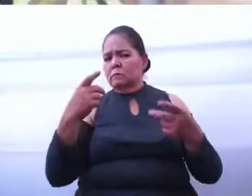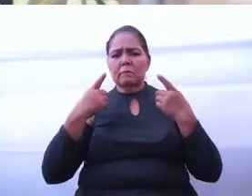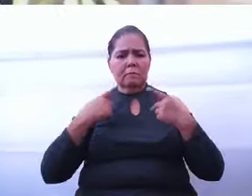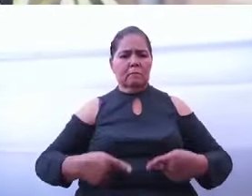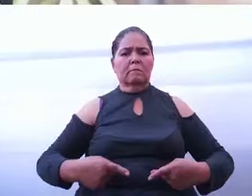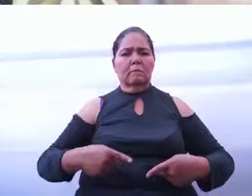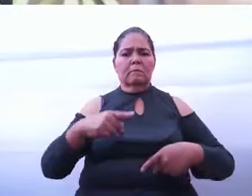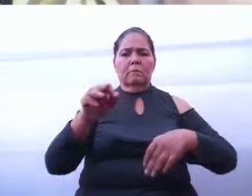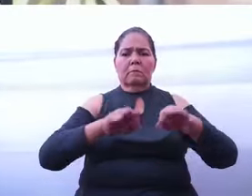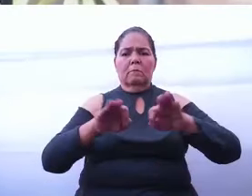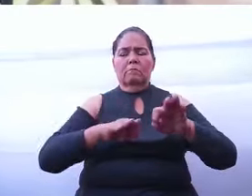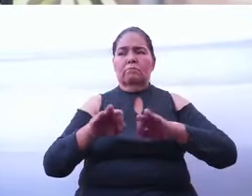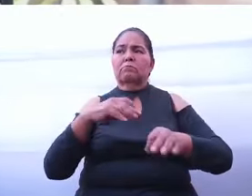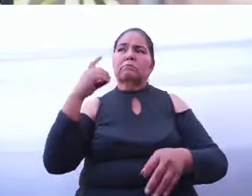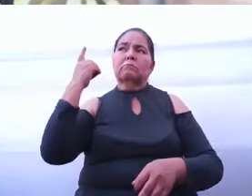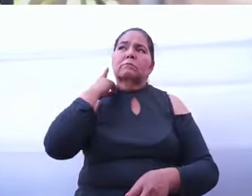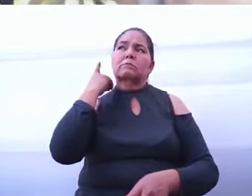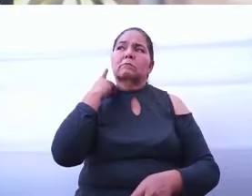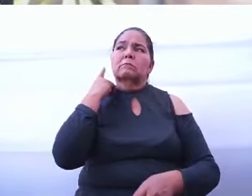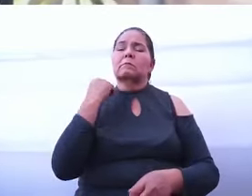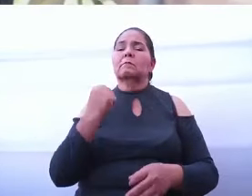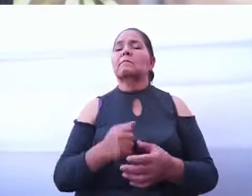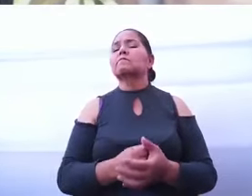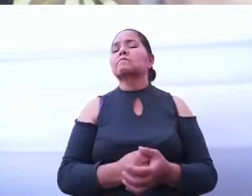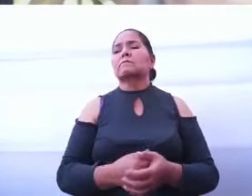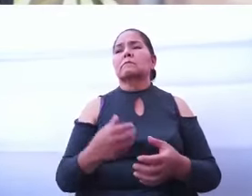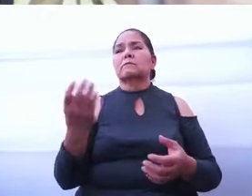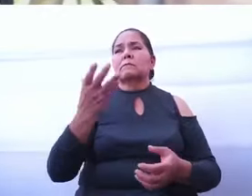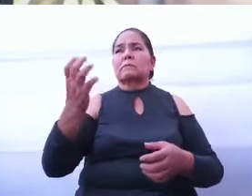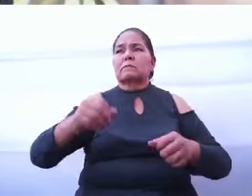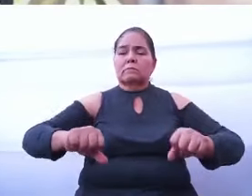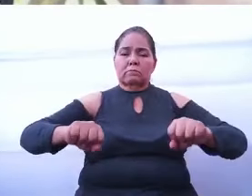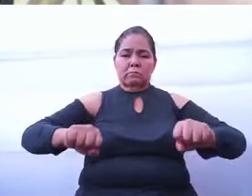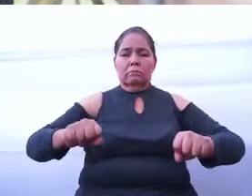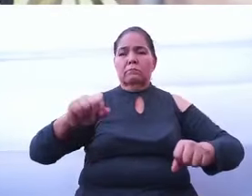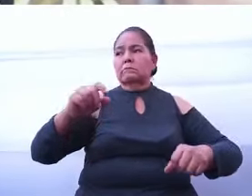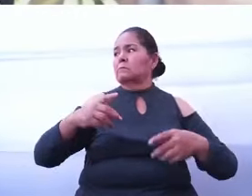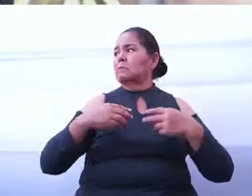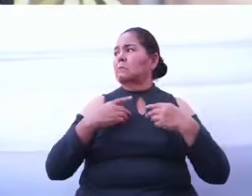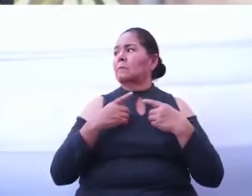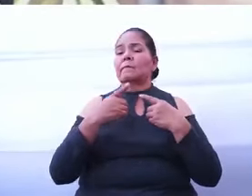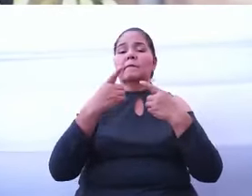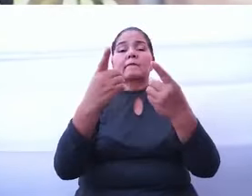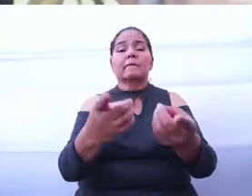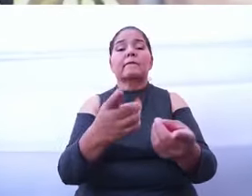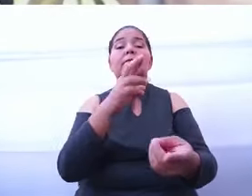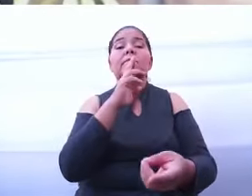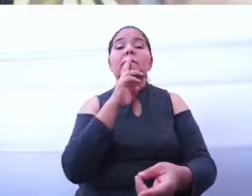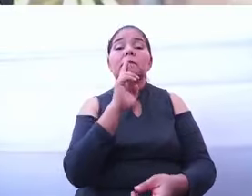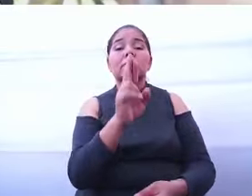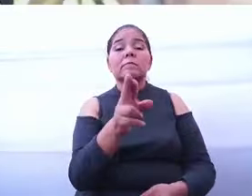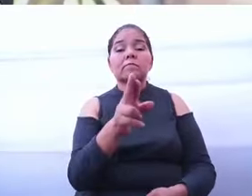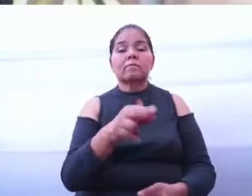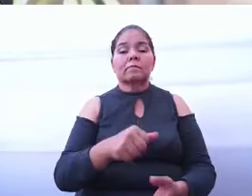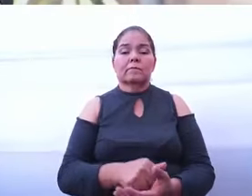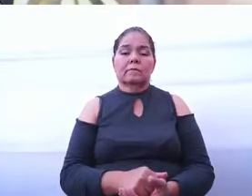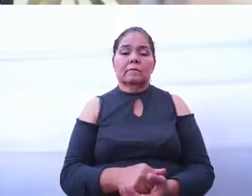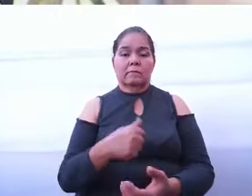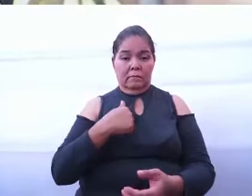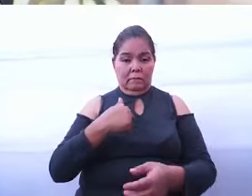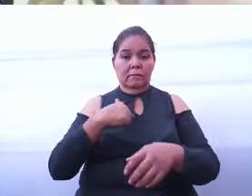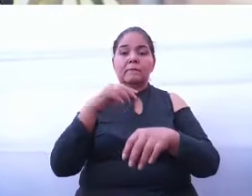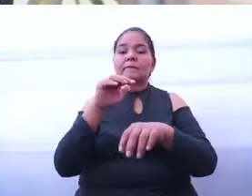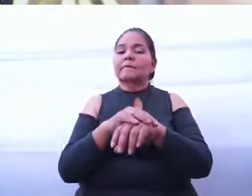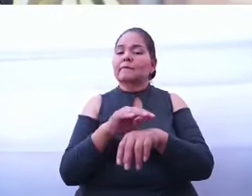en equipo, que debe fortalecerse para darle resultados a la gente que los eligió. En mí van a tener una